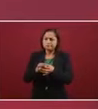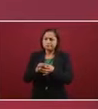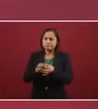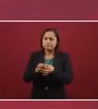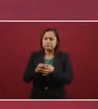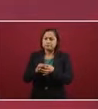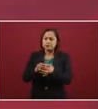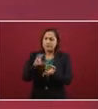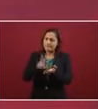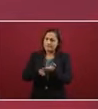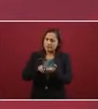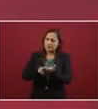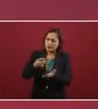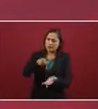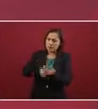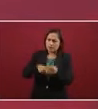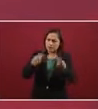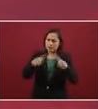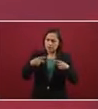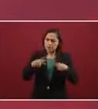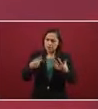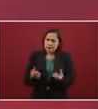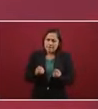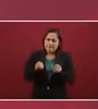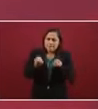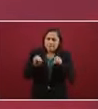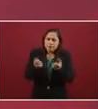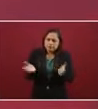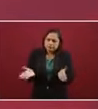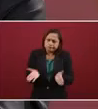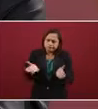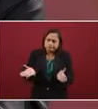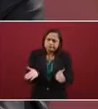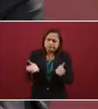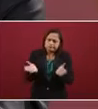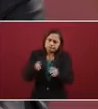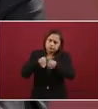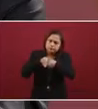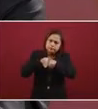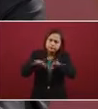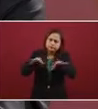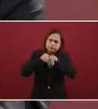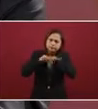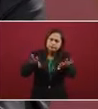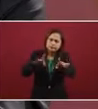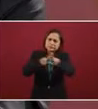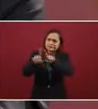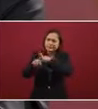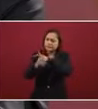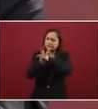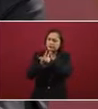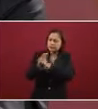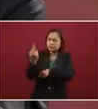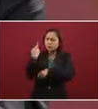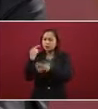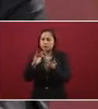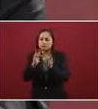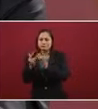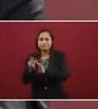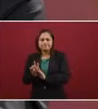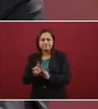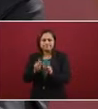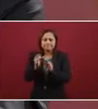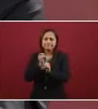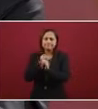fortalecer valores, mucha difusión en medios sobre el daño que ocasionan las